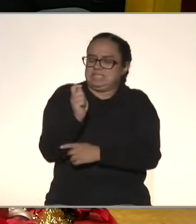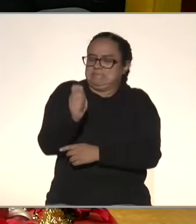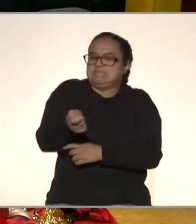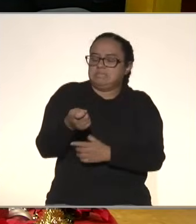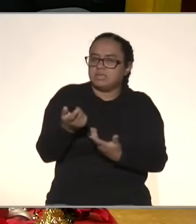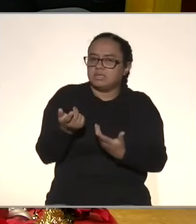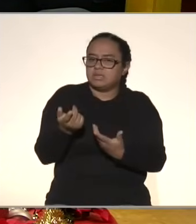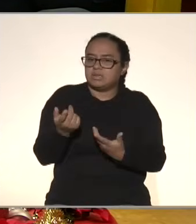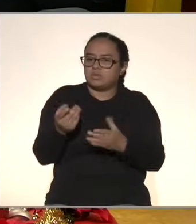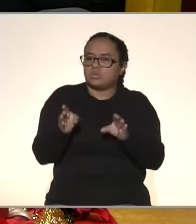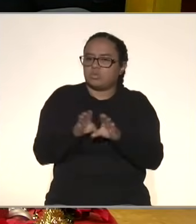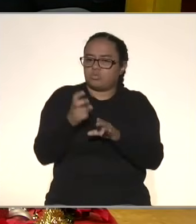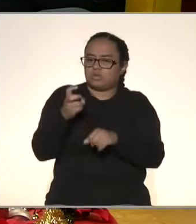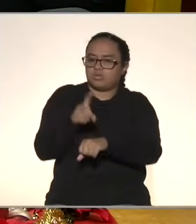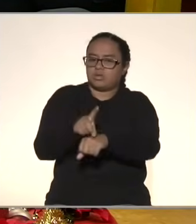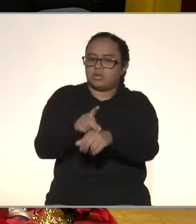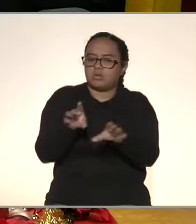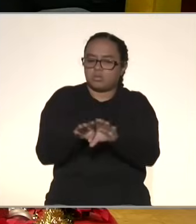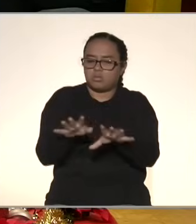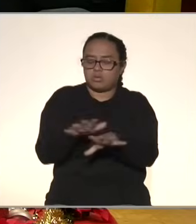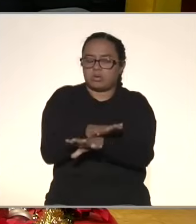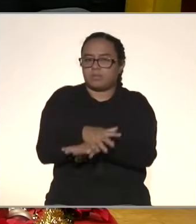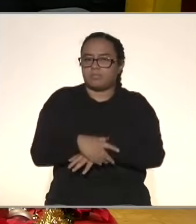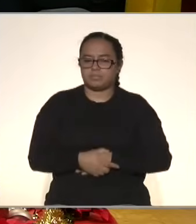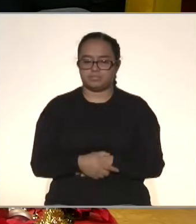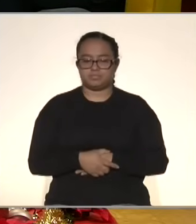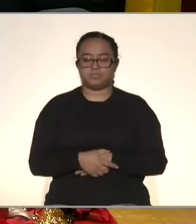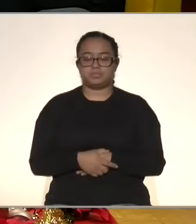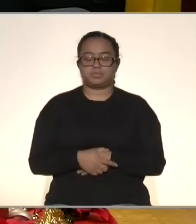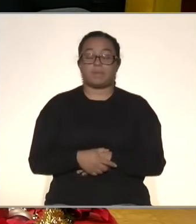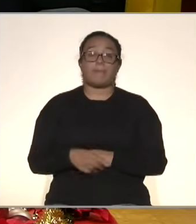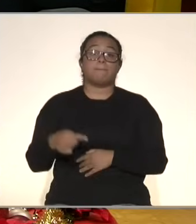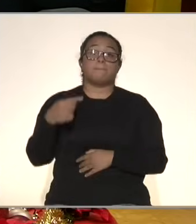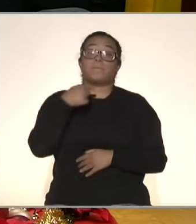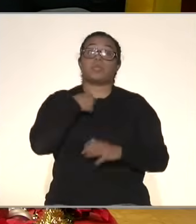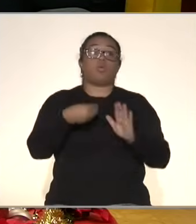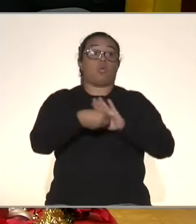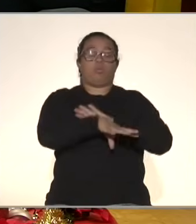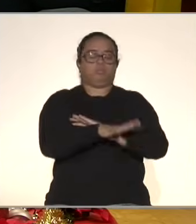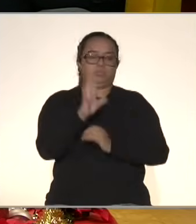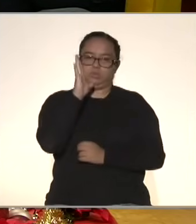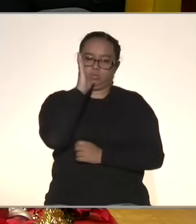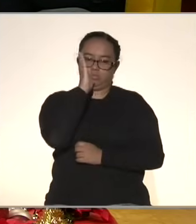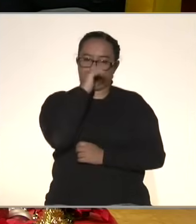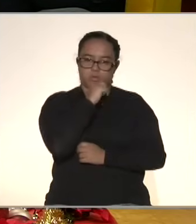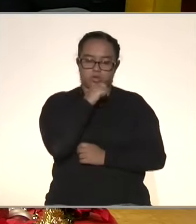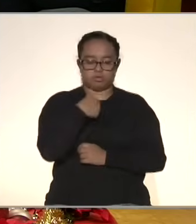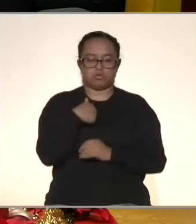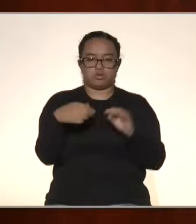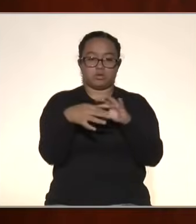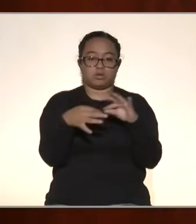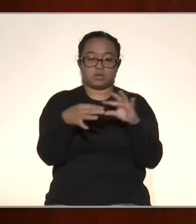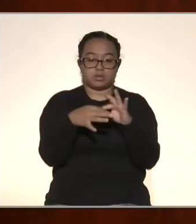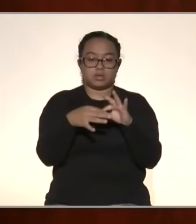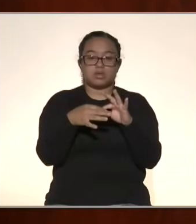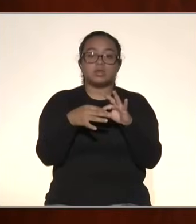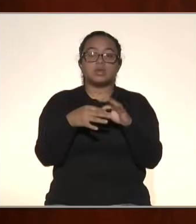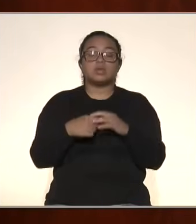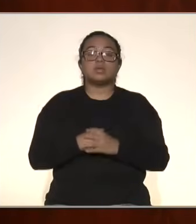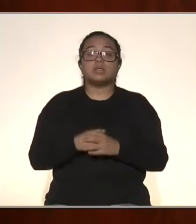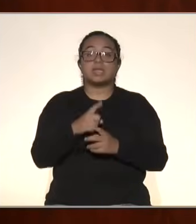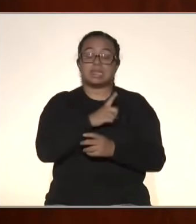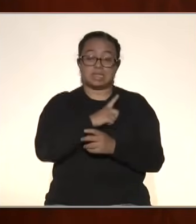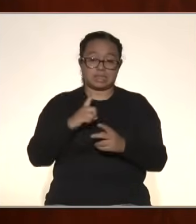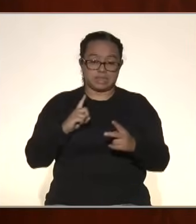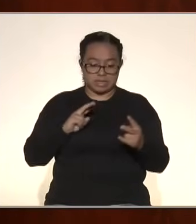esto en lo cotidiano? Aquí yo no voy a negar la cruz de la parroquia, entonces, como conductual, yo creo que la